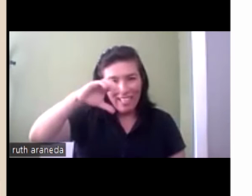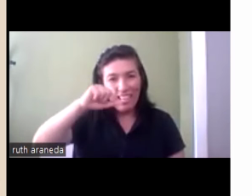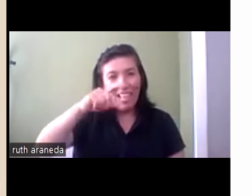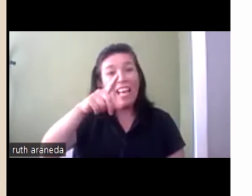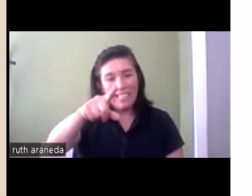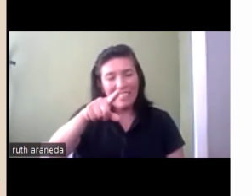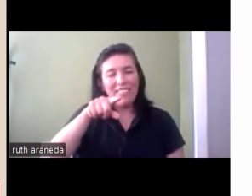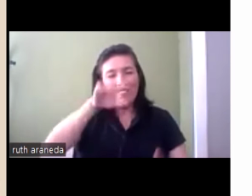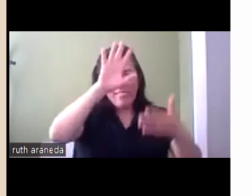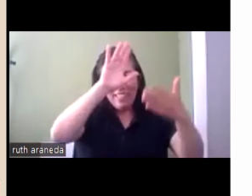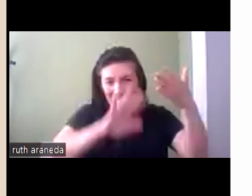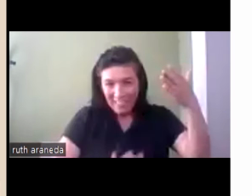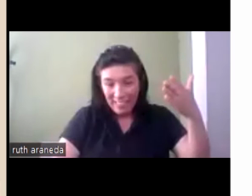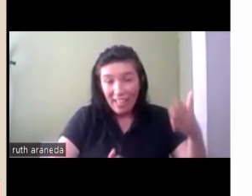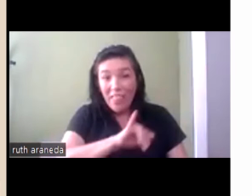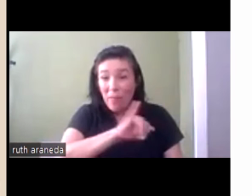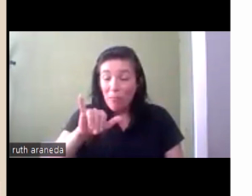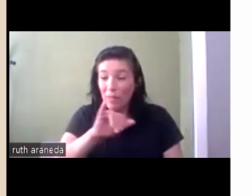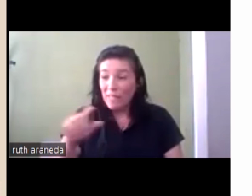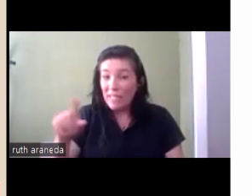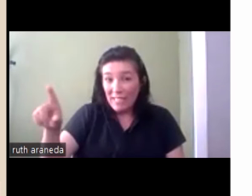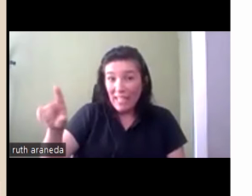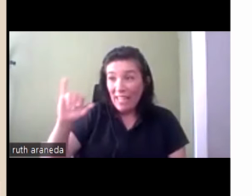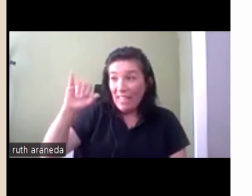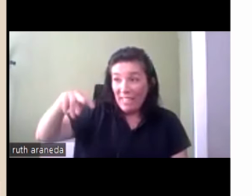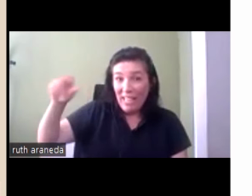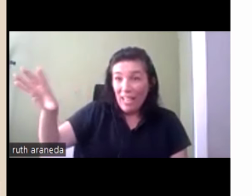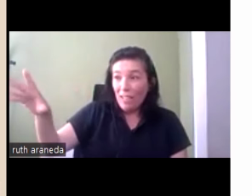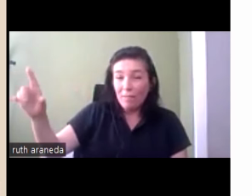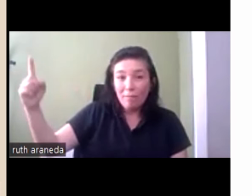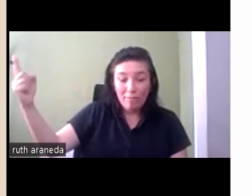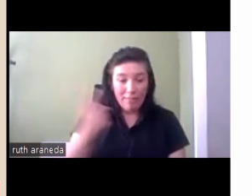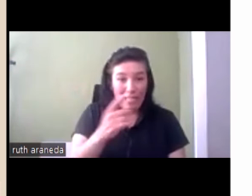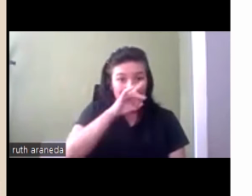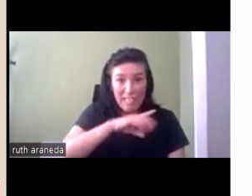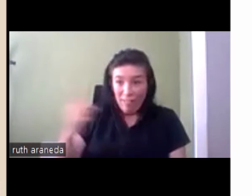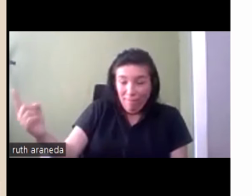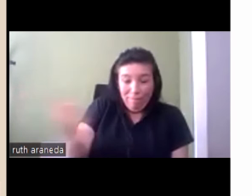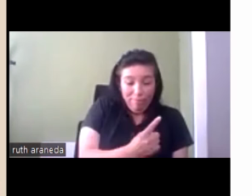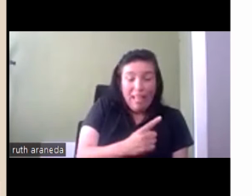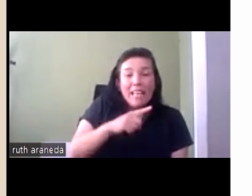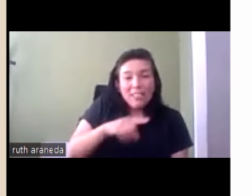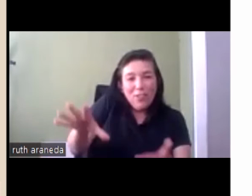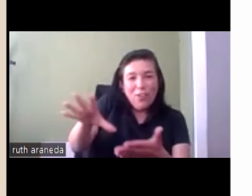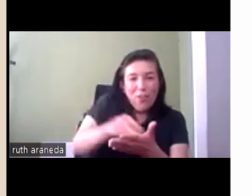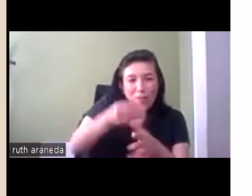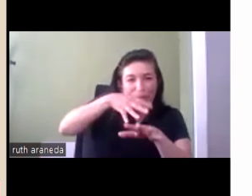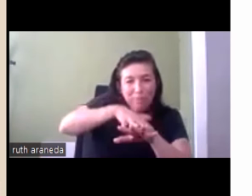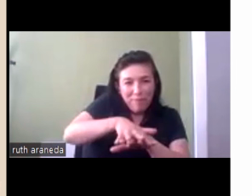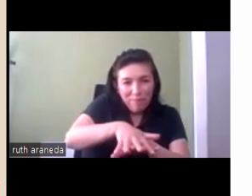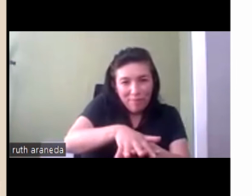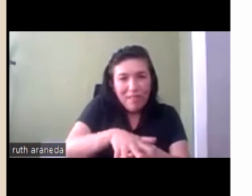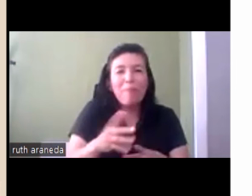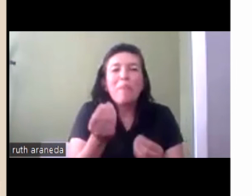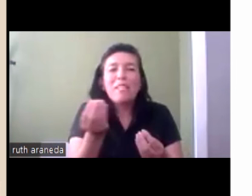características, y a la llegada del Inca, estos elementos se empiezan a incluir en esos patrones decorativos. Y por tanto, tenemos un mix,